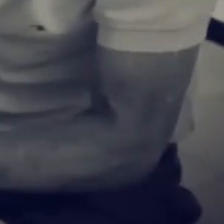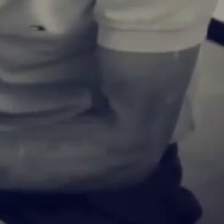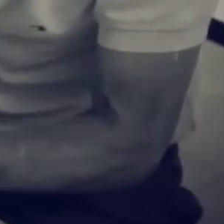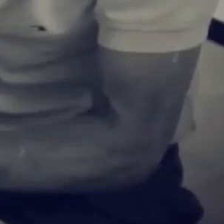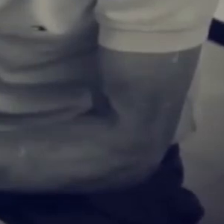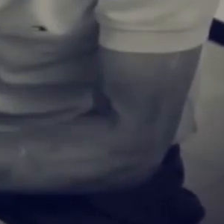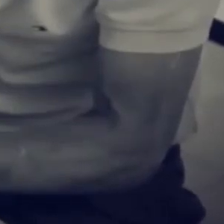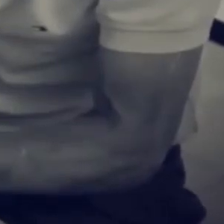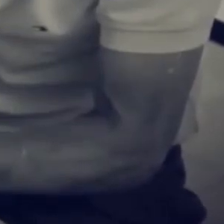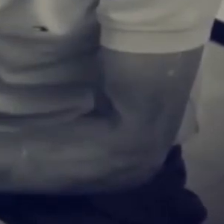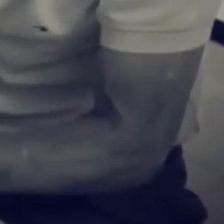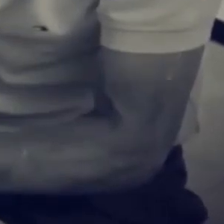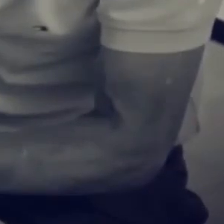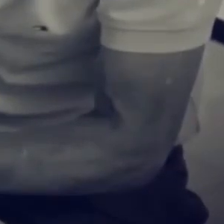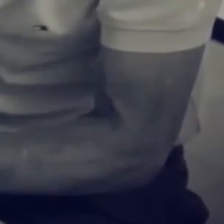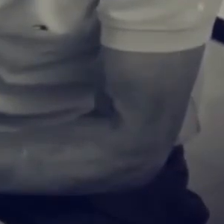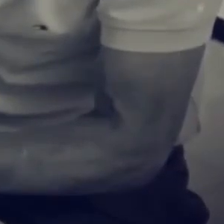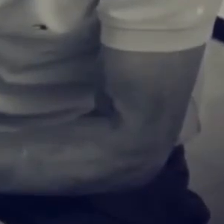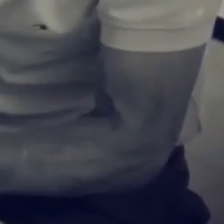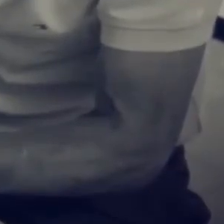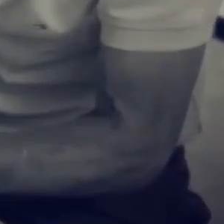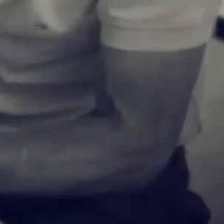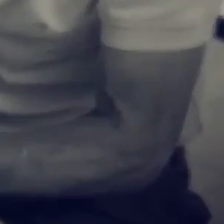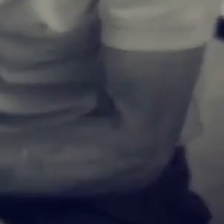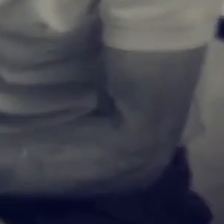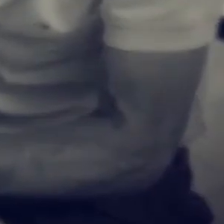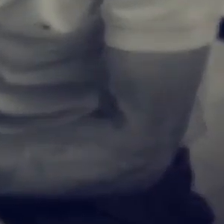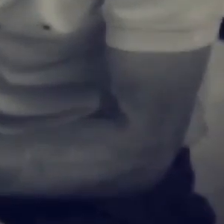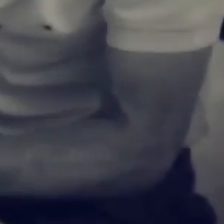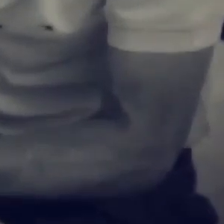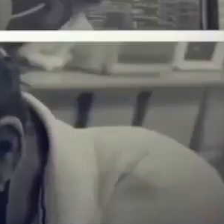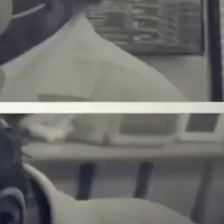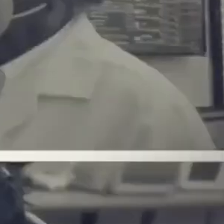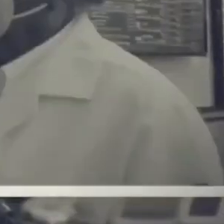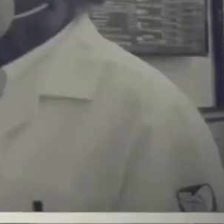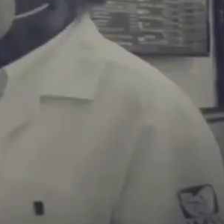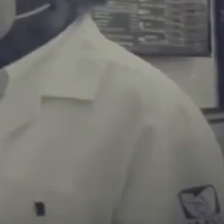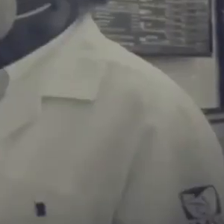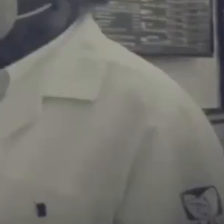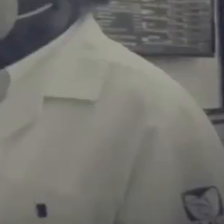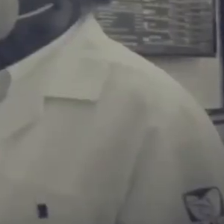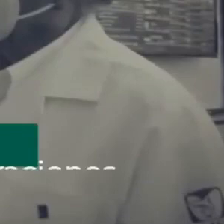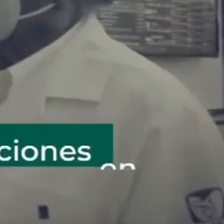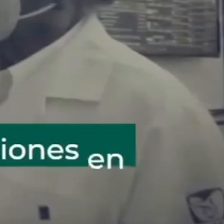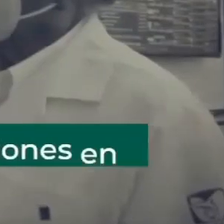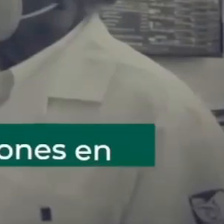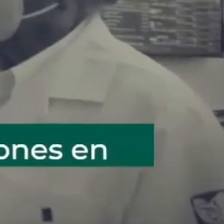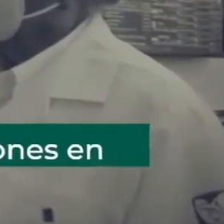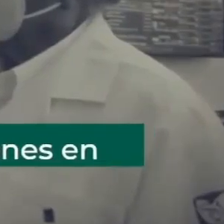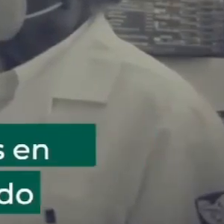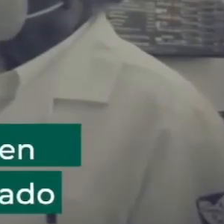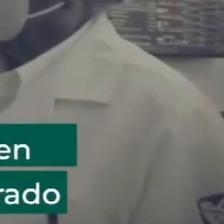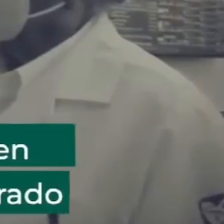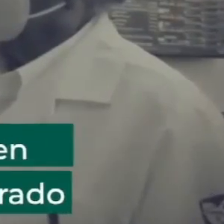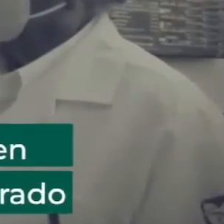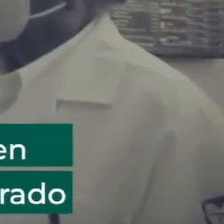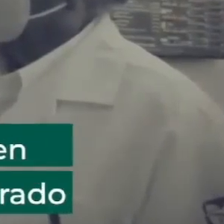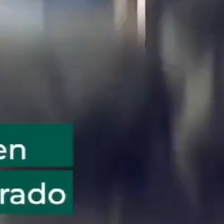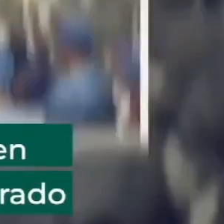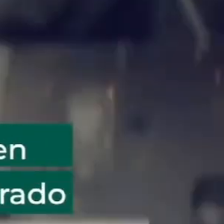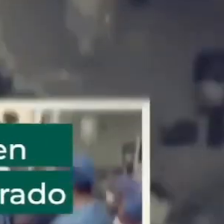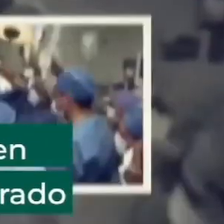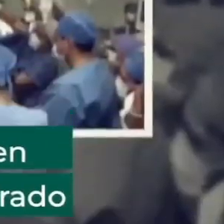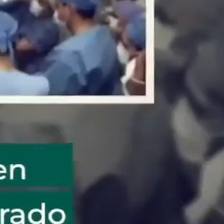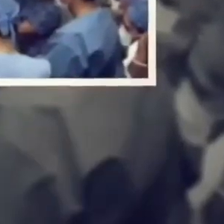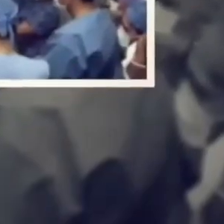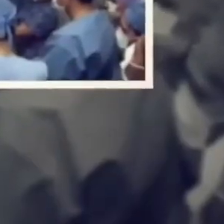y reinsertar integralmente a la población con discapacidad por accidente de trabajo o enfermedad. El Centro Virtual de Operaciones en Emergencias y Desastres